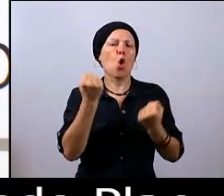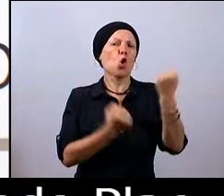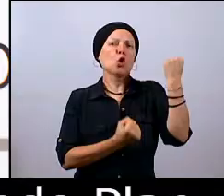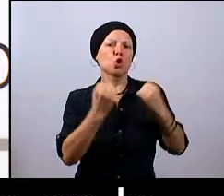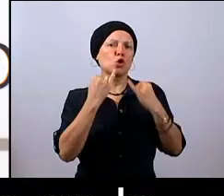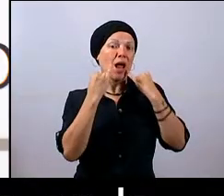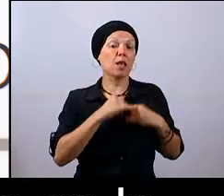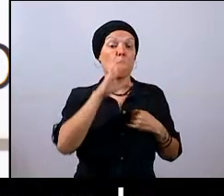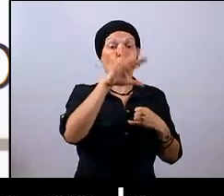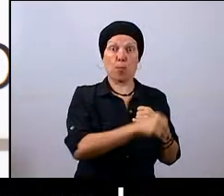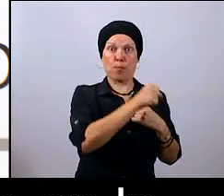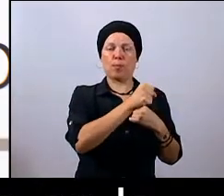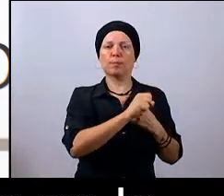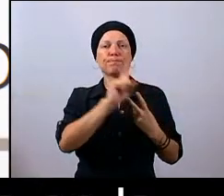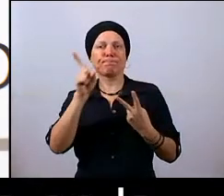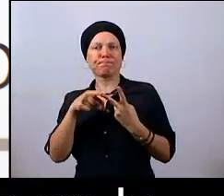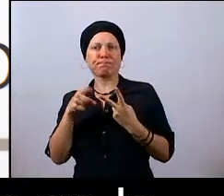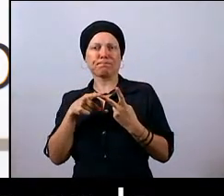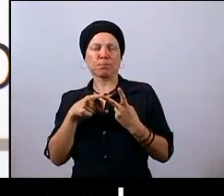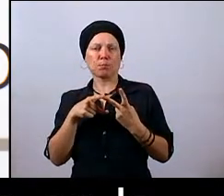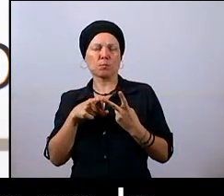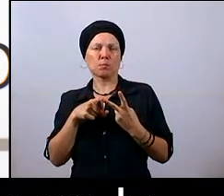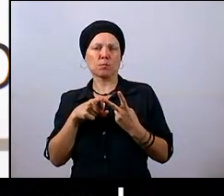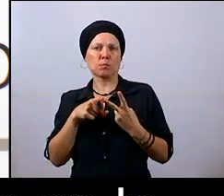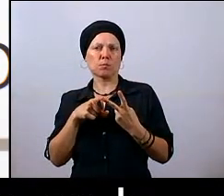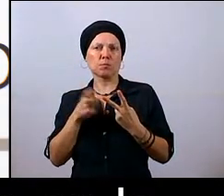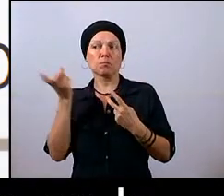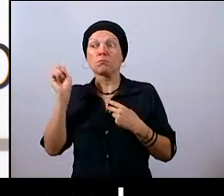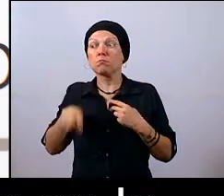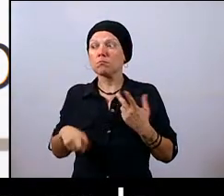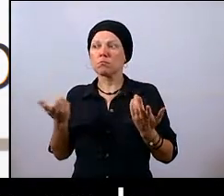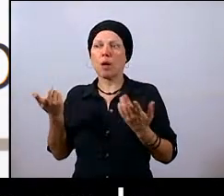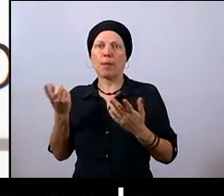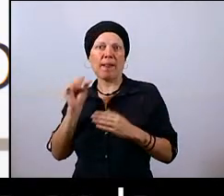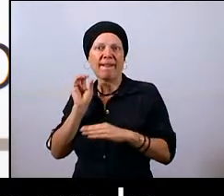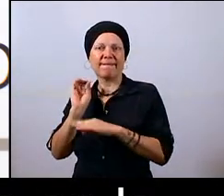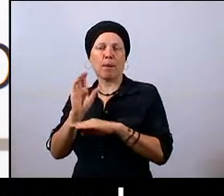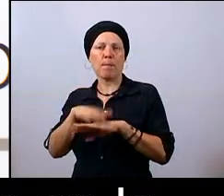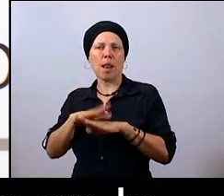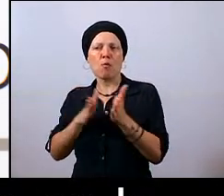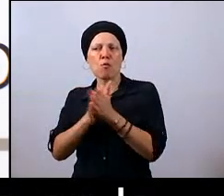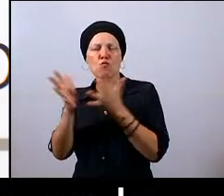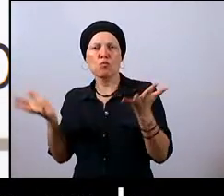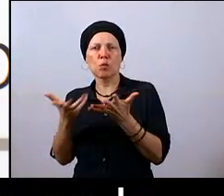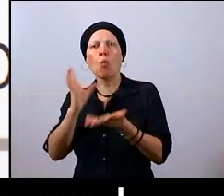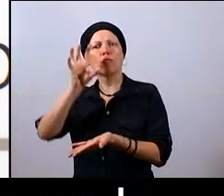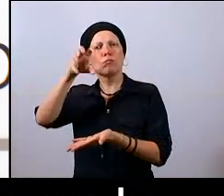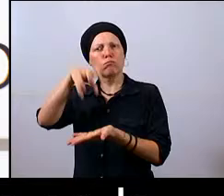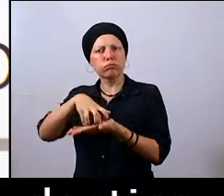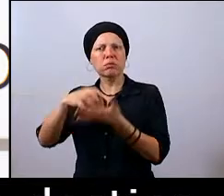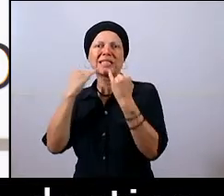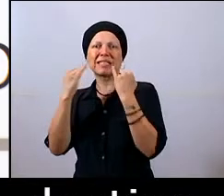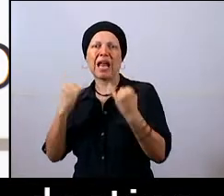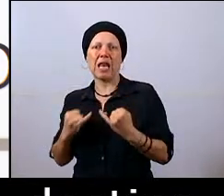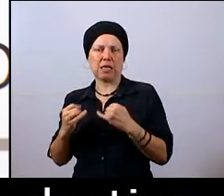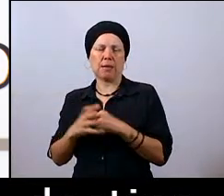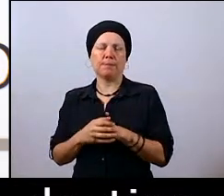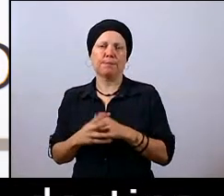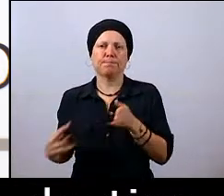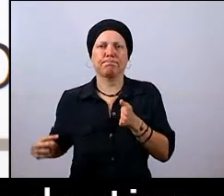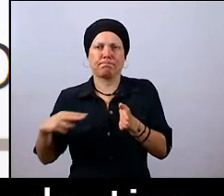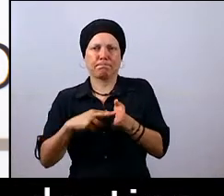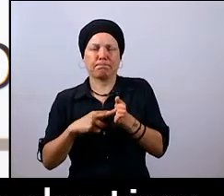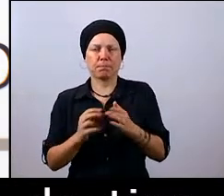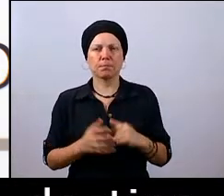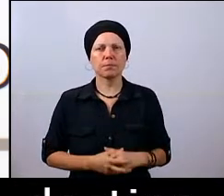vehículos eléctricos y, por otro lado, aquella que se destina al fomento de la instalación de puntos de